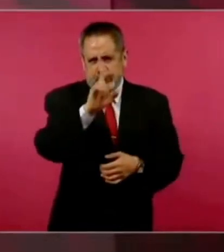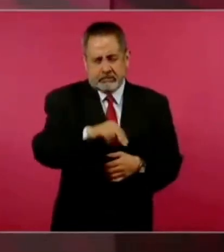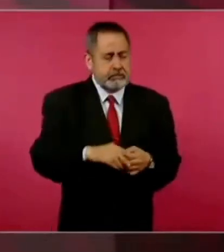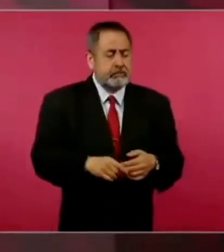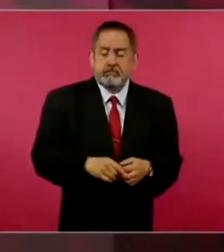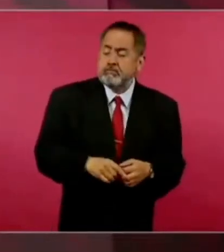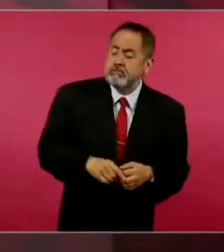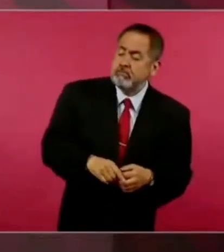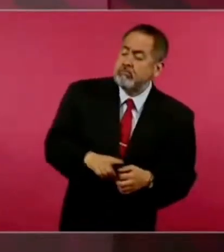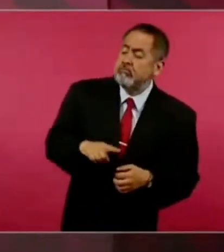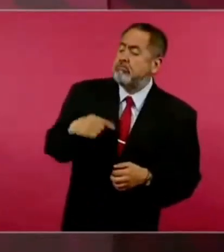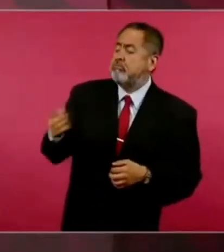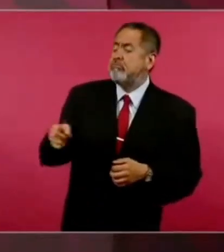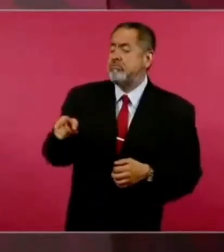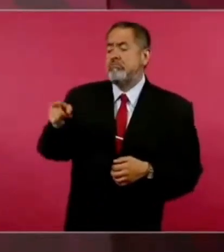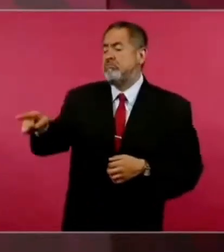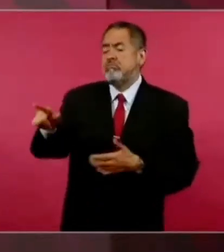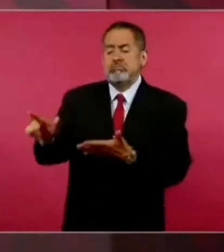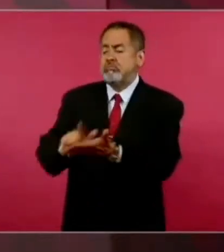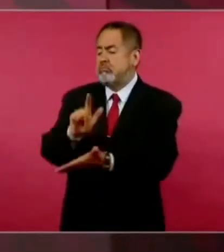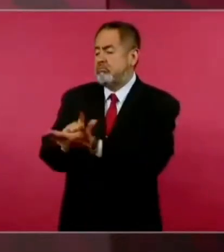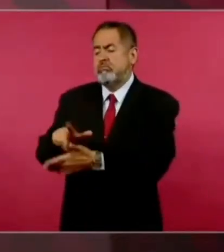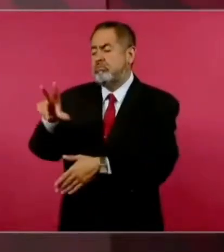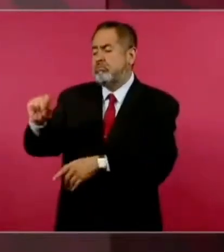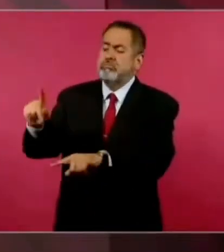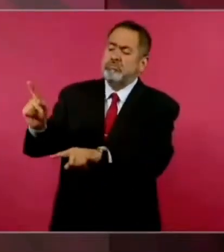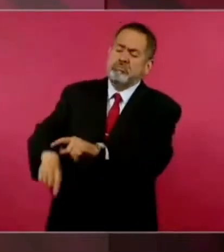nulifican una ley